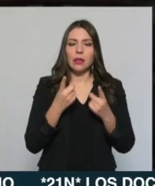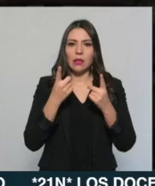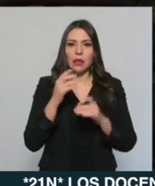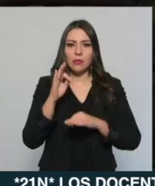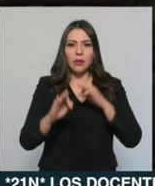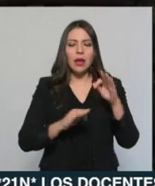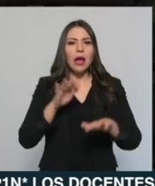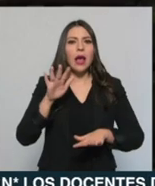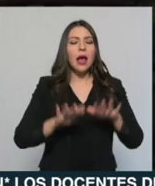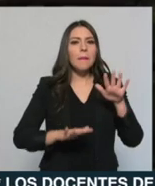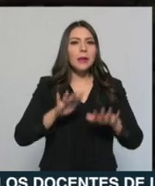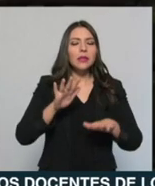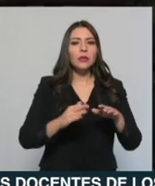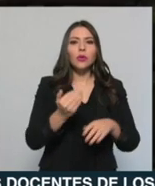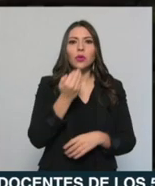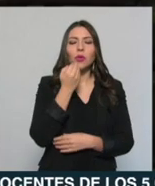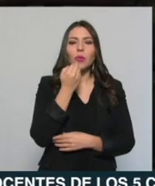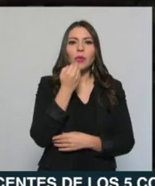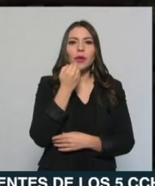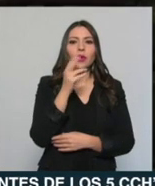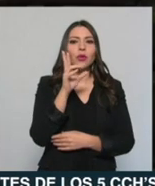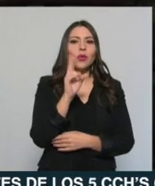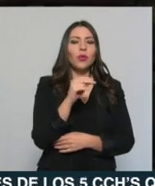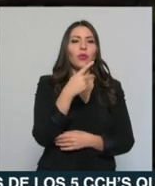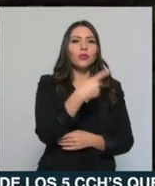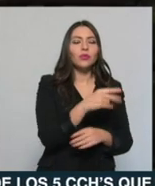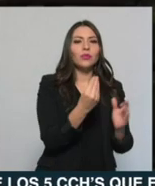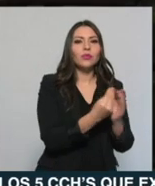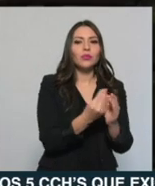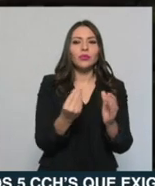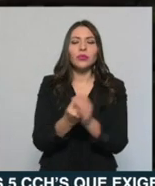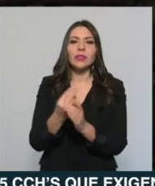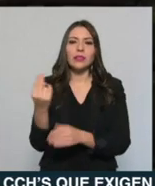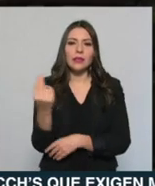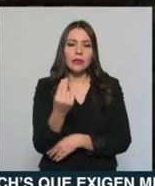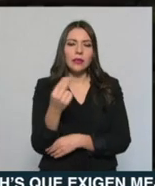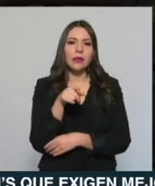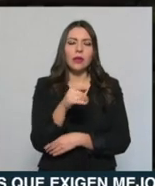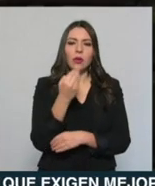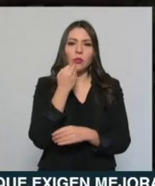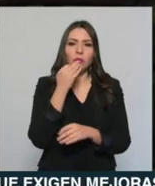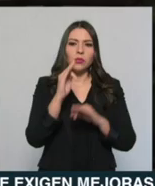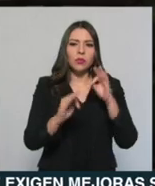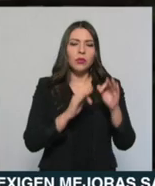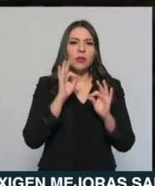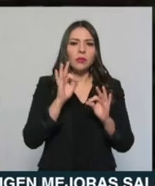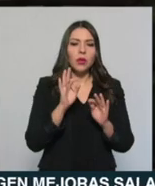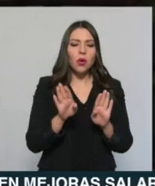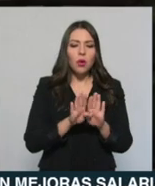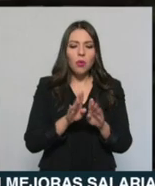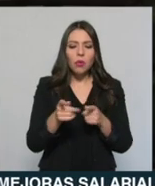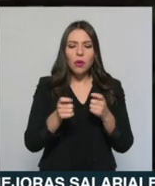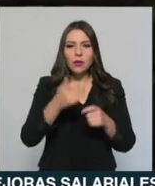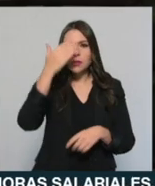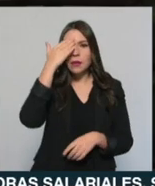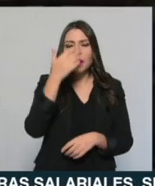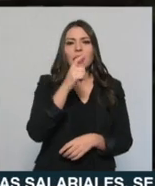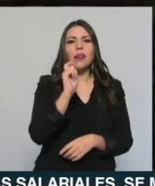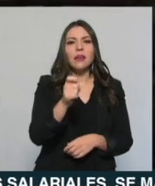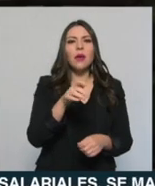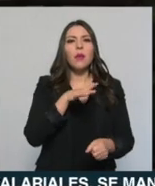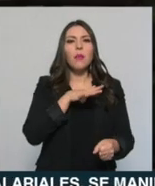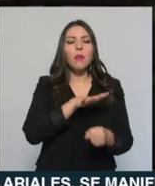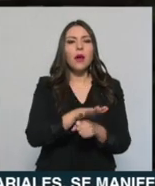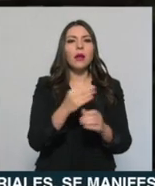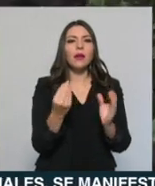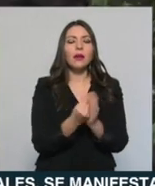se les ofrece la alimentación que requieren. O sea que se les da una dieta formulada en base a las necesidades